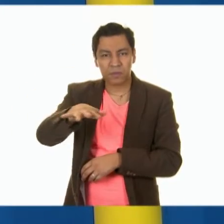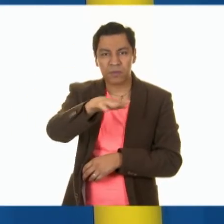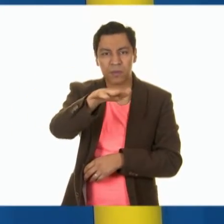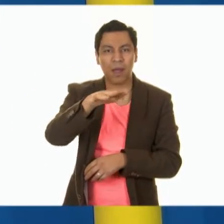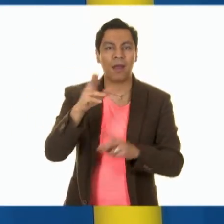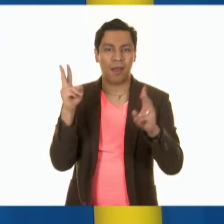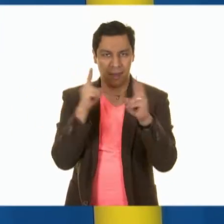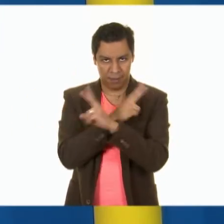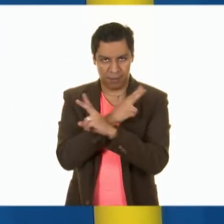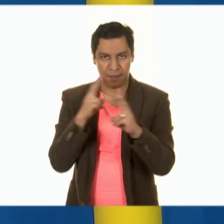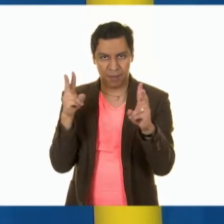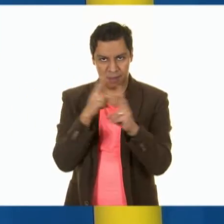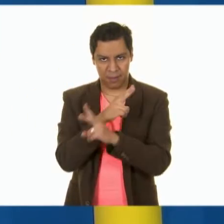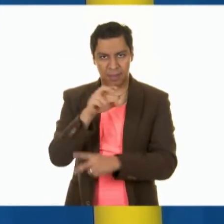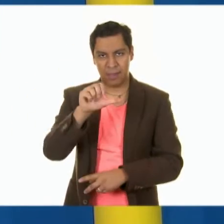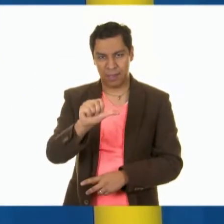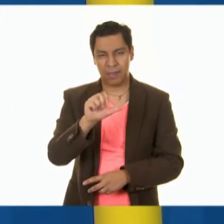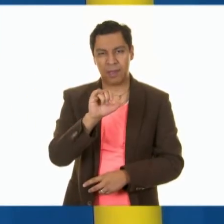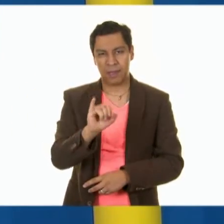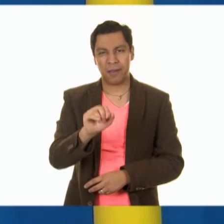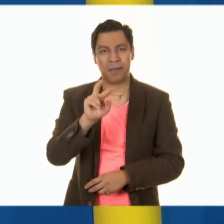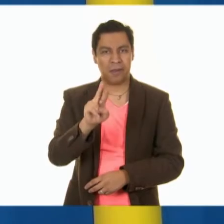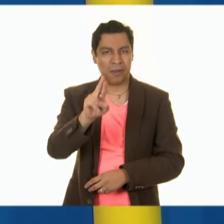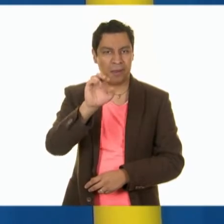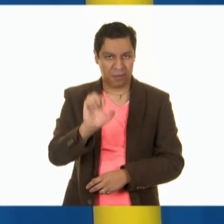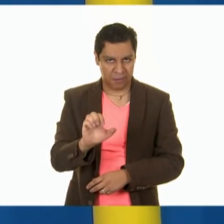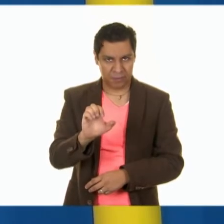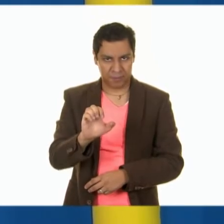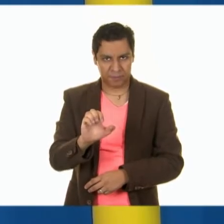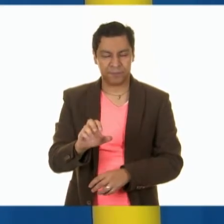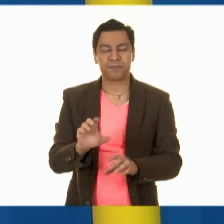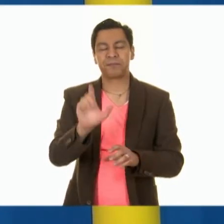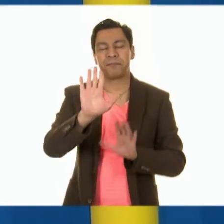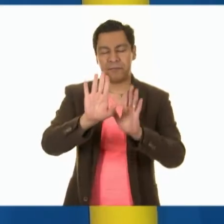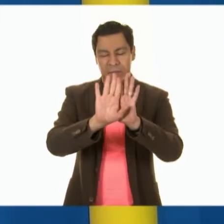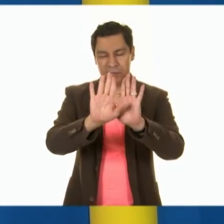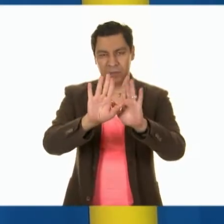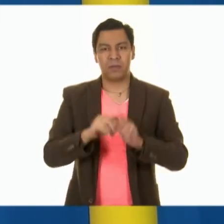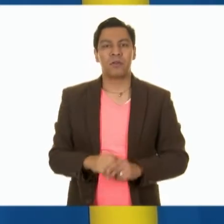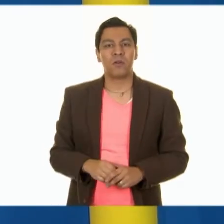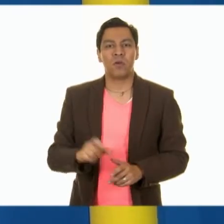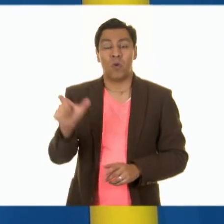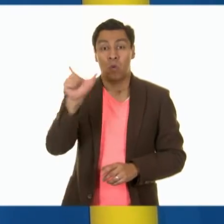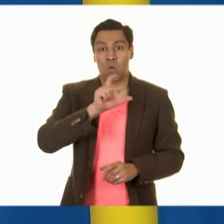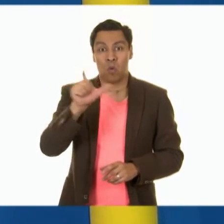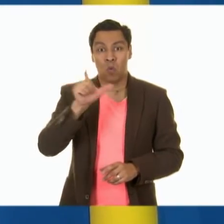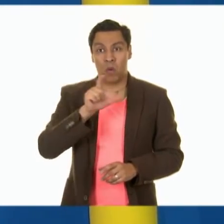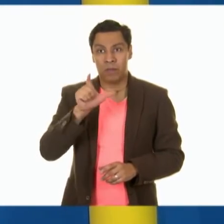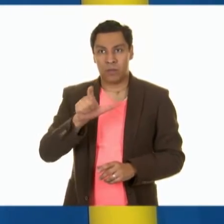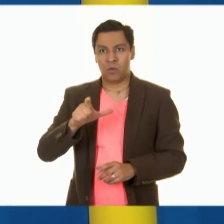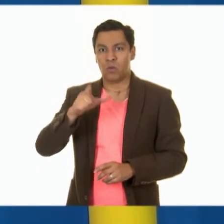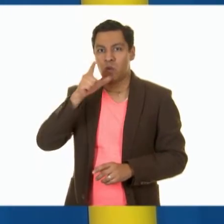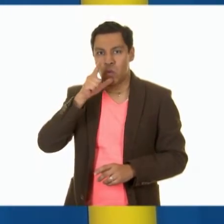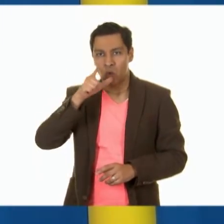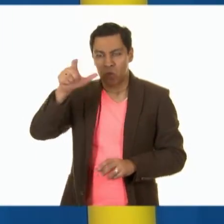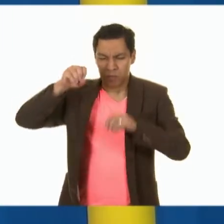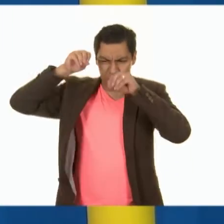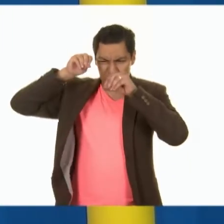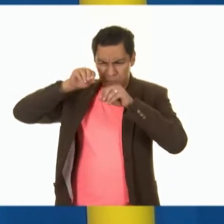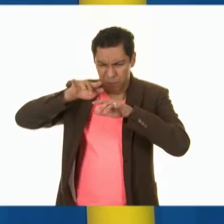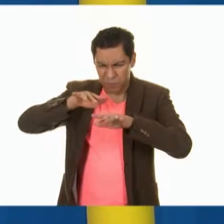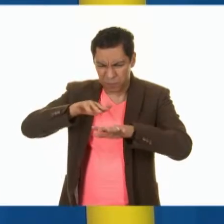suceden cosas diferentes. Por ejemplo, cuando los rayos de luz llegan a un cuerpo en el cual no pueden continuar